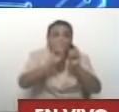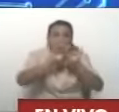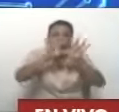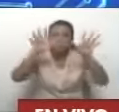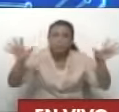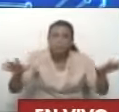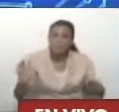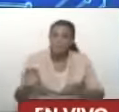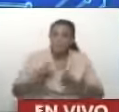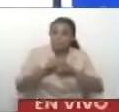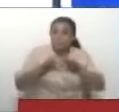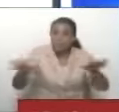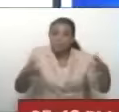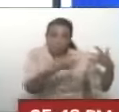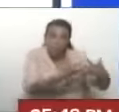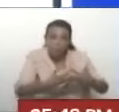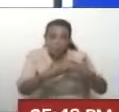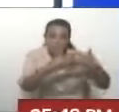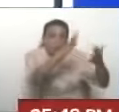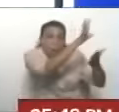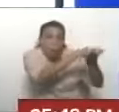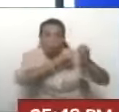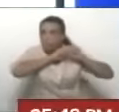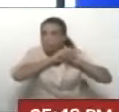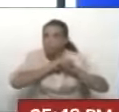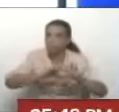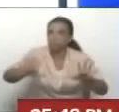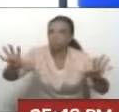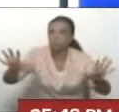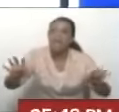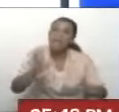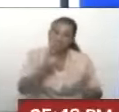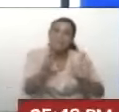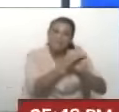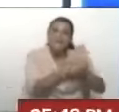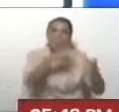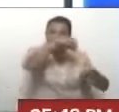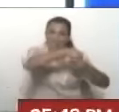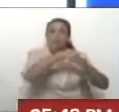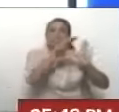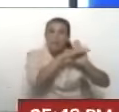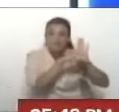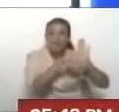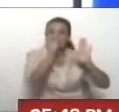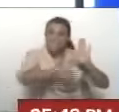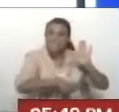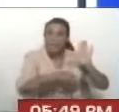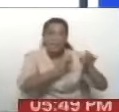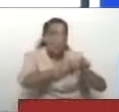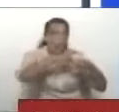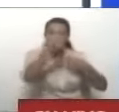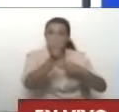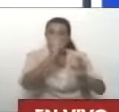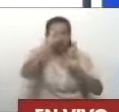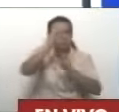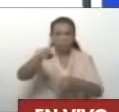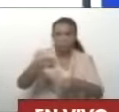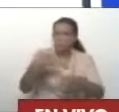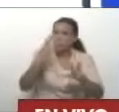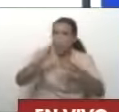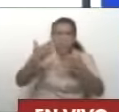10, porque en Estados Unidos ellos entonces sí respetan las leyes internas, ¿eh? Pero en el mundo no respetan las